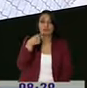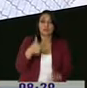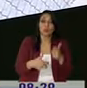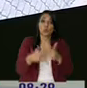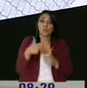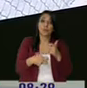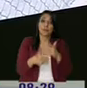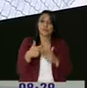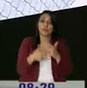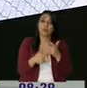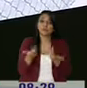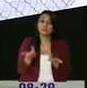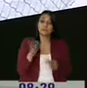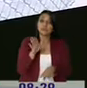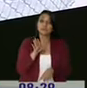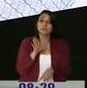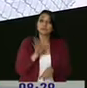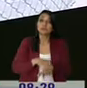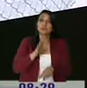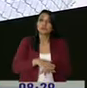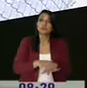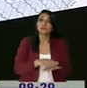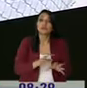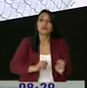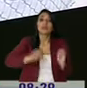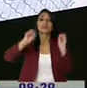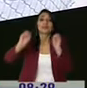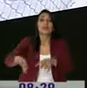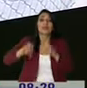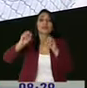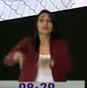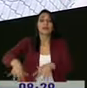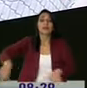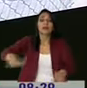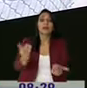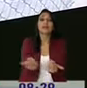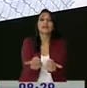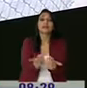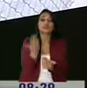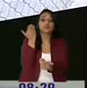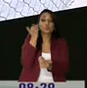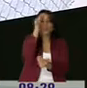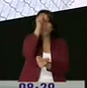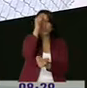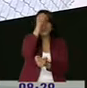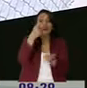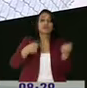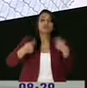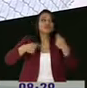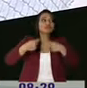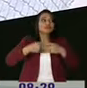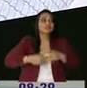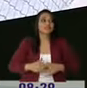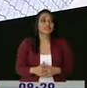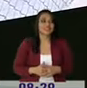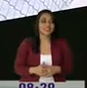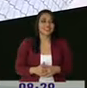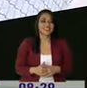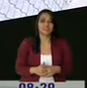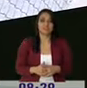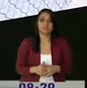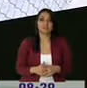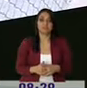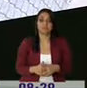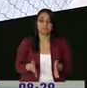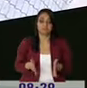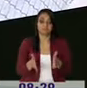problema se suscita por lo que se deja la basura de la feria del día domingo. Así que van a ampliar